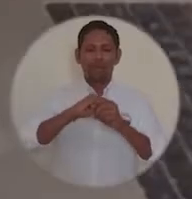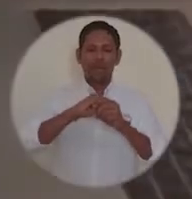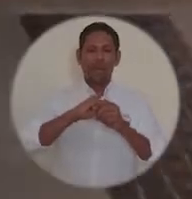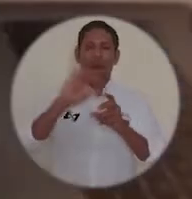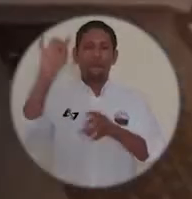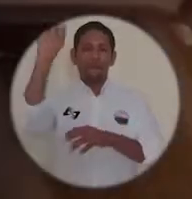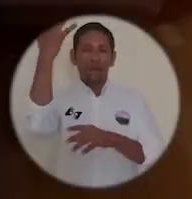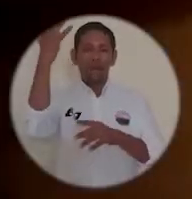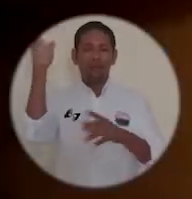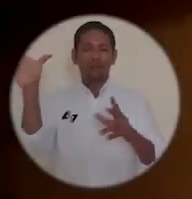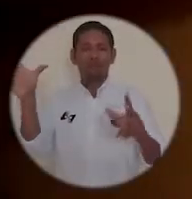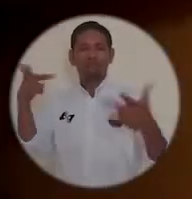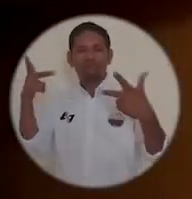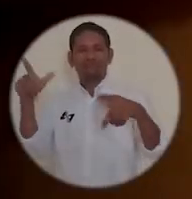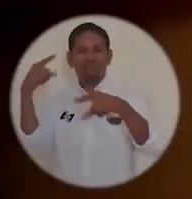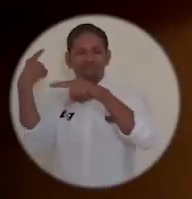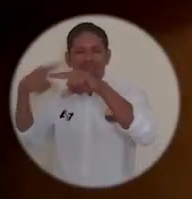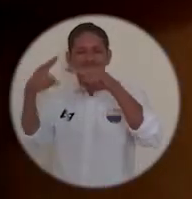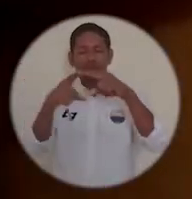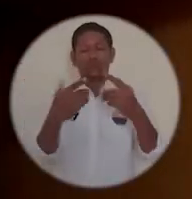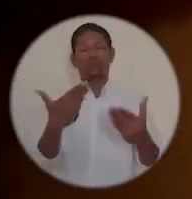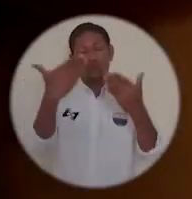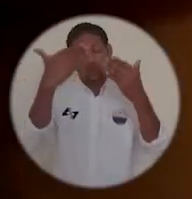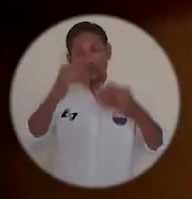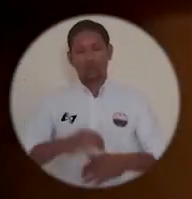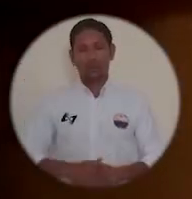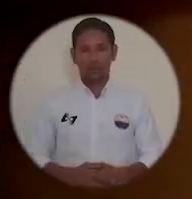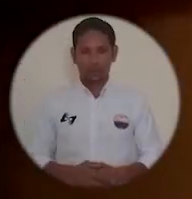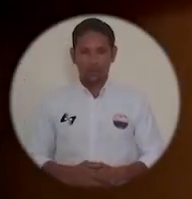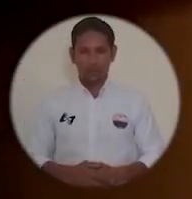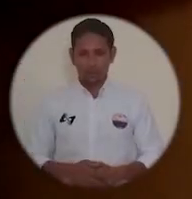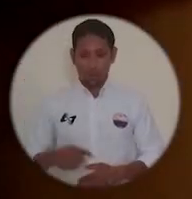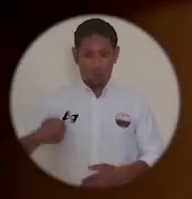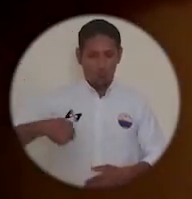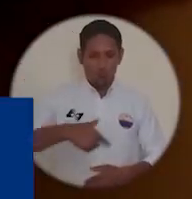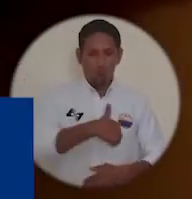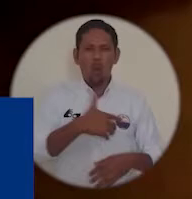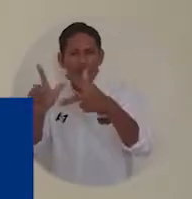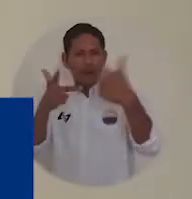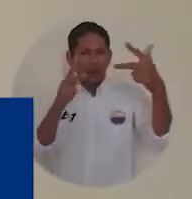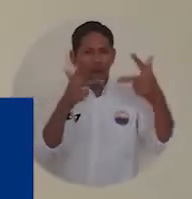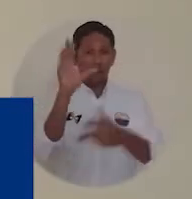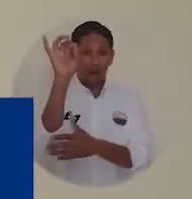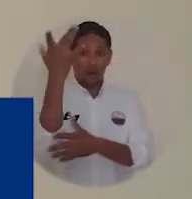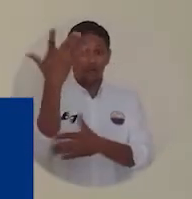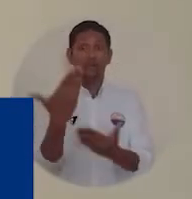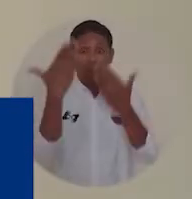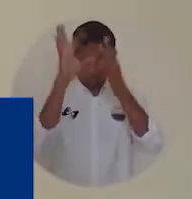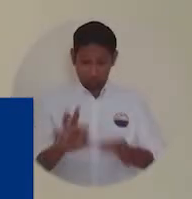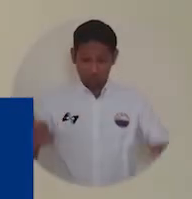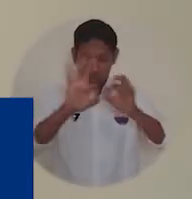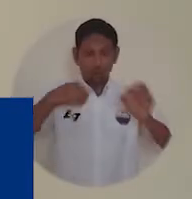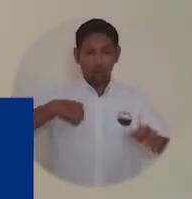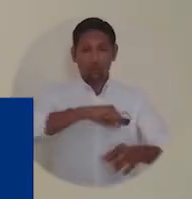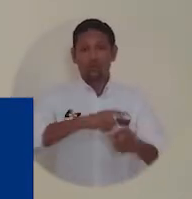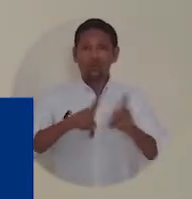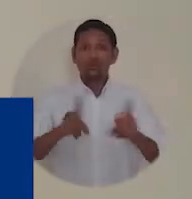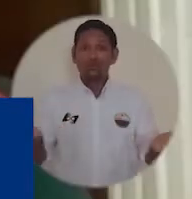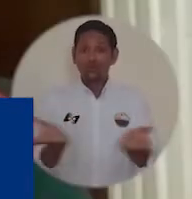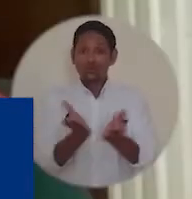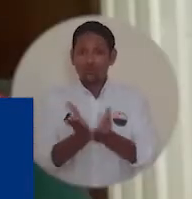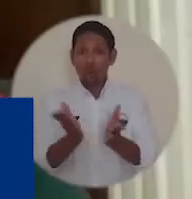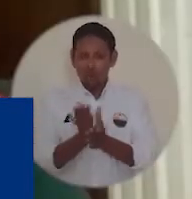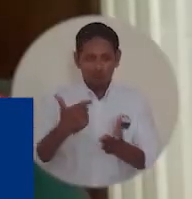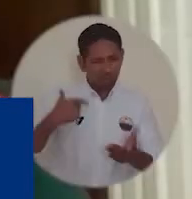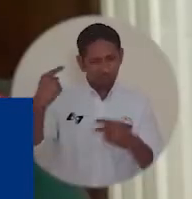han venido capacitando para brindar unas simulaciones en conciliación, ámbito importante para nosotros como estudiantes que nos estamos preparando como